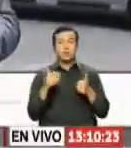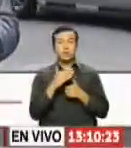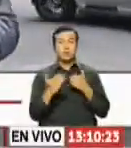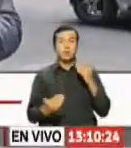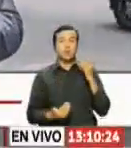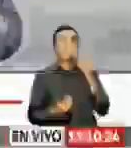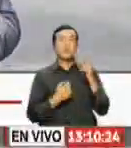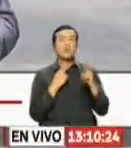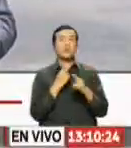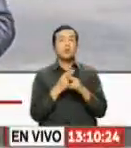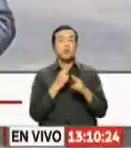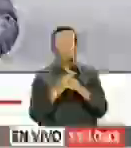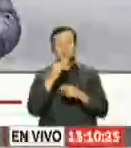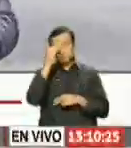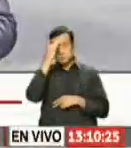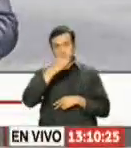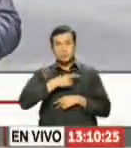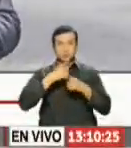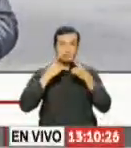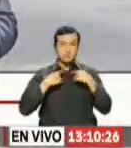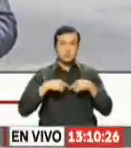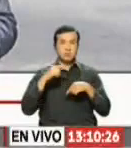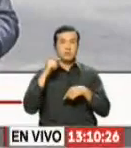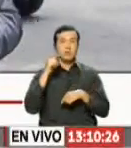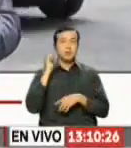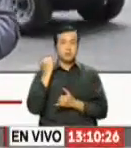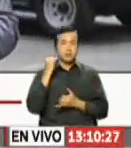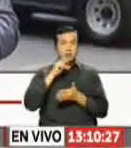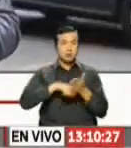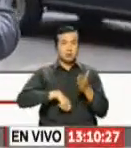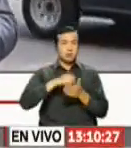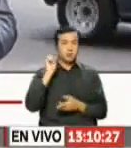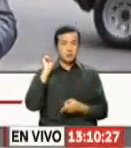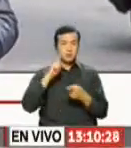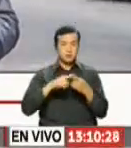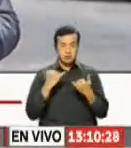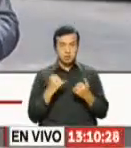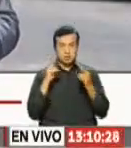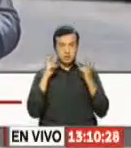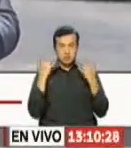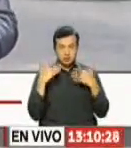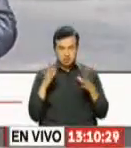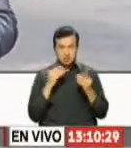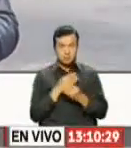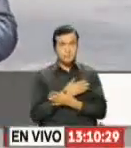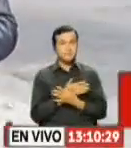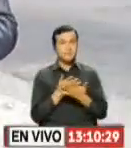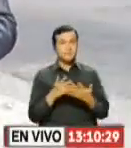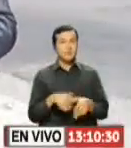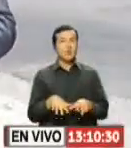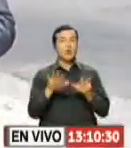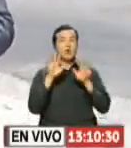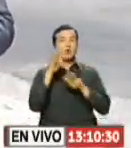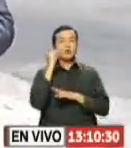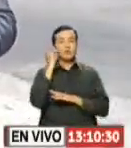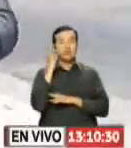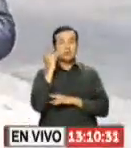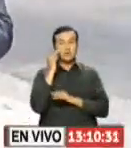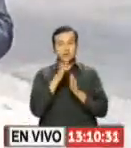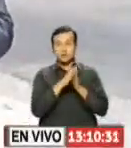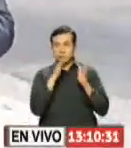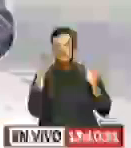nombres que generaron esta resolución aprobada el día de hoy. Sin embargo, el tema ya está enviado y serán 8 días de plazo